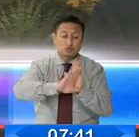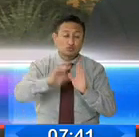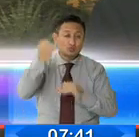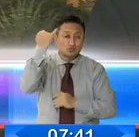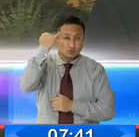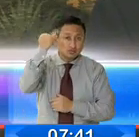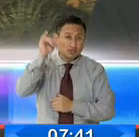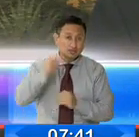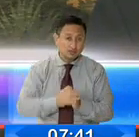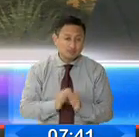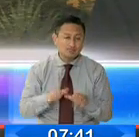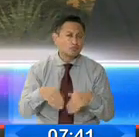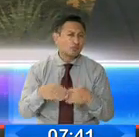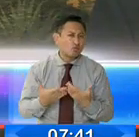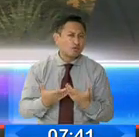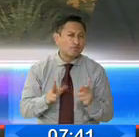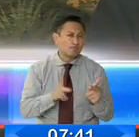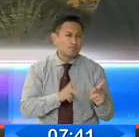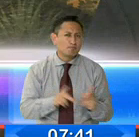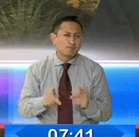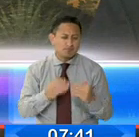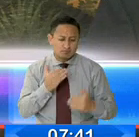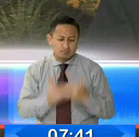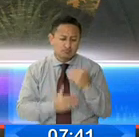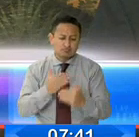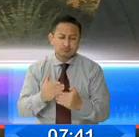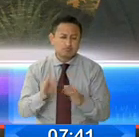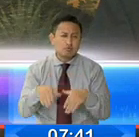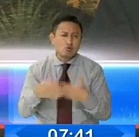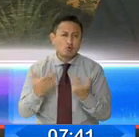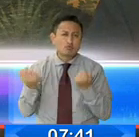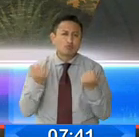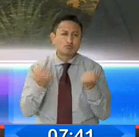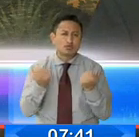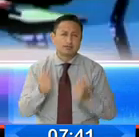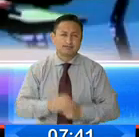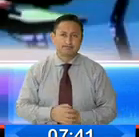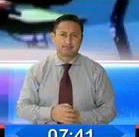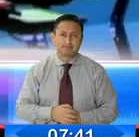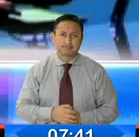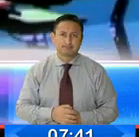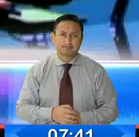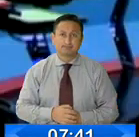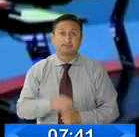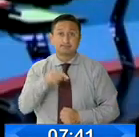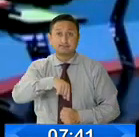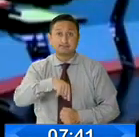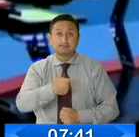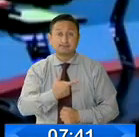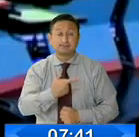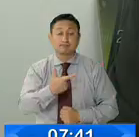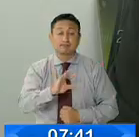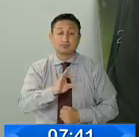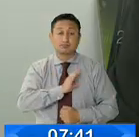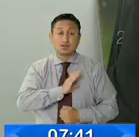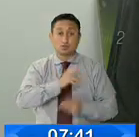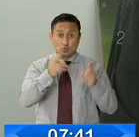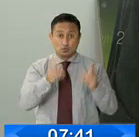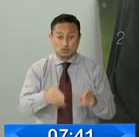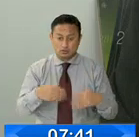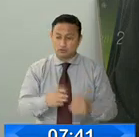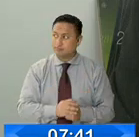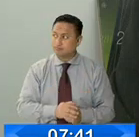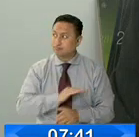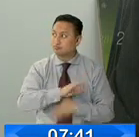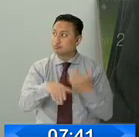pensamientos, la manera en la que piensan gobernar el país, junto a un despliegue humano y técnico. Y bueno, es todo un